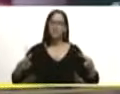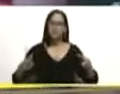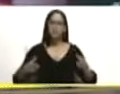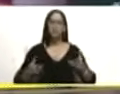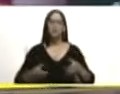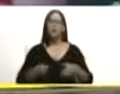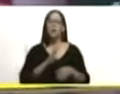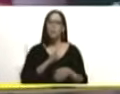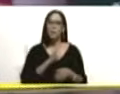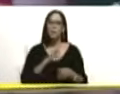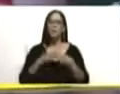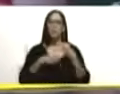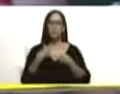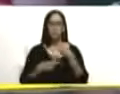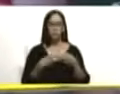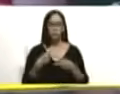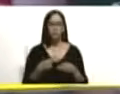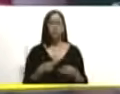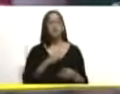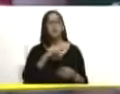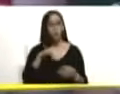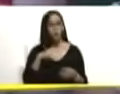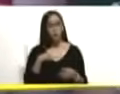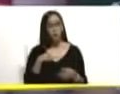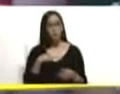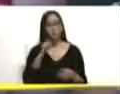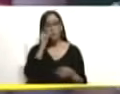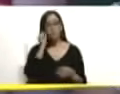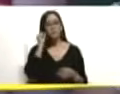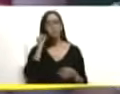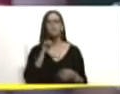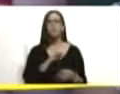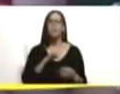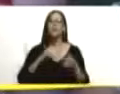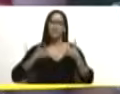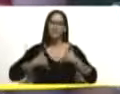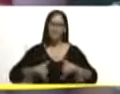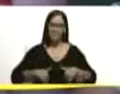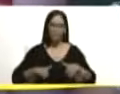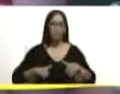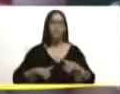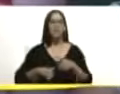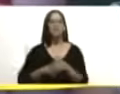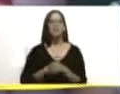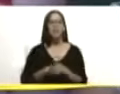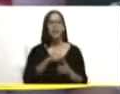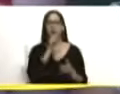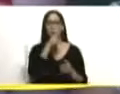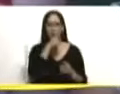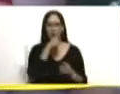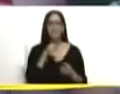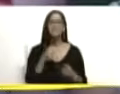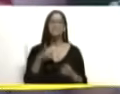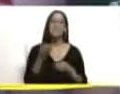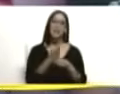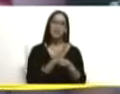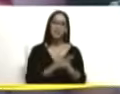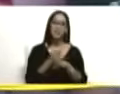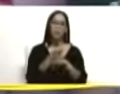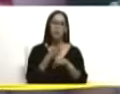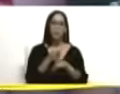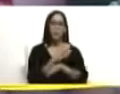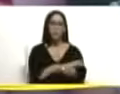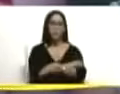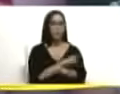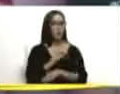calor de una revolución? Nosotros y nosotras somos los hijos y las hijas de las abuelas que en la Cuarta República no